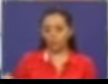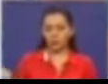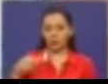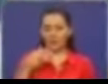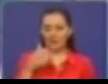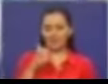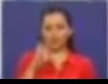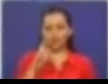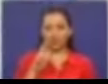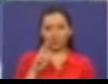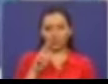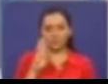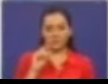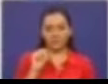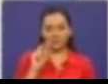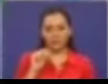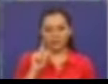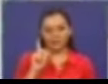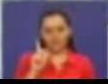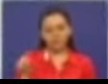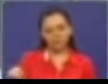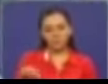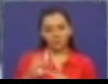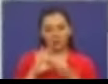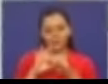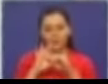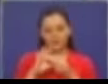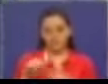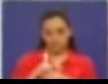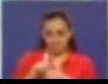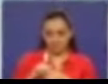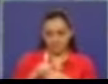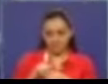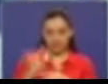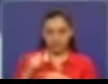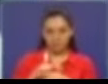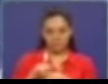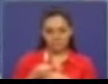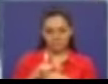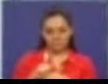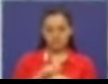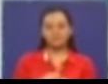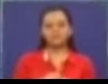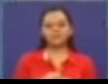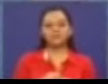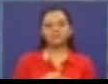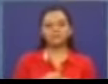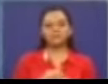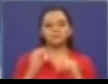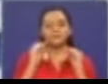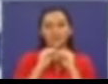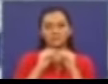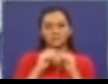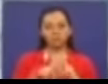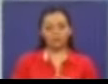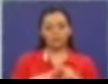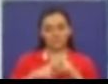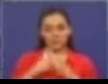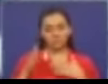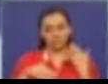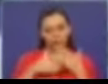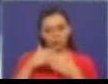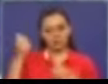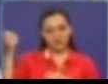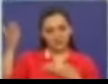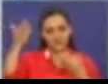Así que muchísimas gracias, compañeros, y hay que practicar la letra de Mi Lindo Ecuador, eso sí. Bueno, empezamos dándole la bienvenida a todas y a todos.